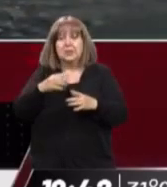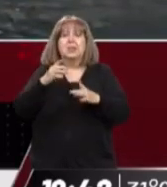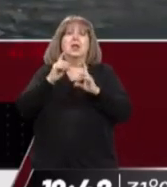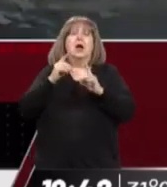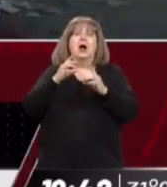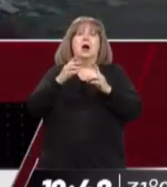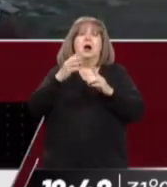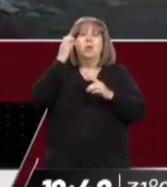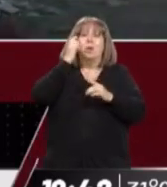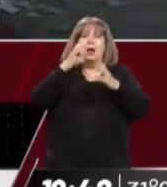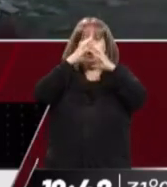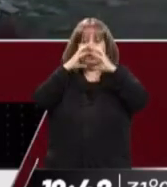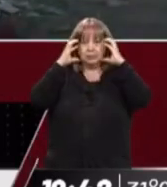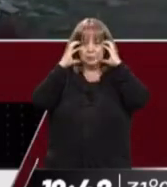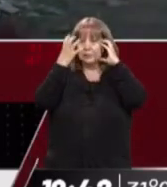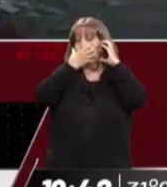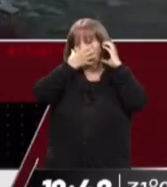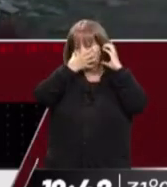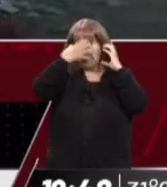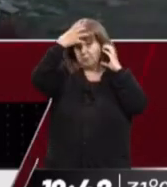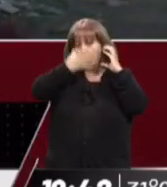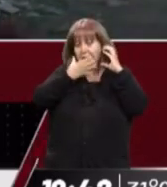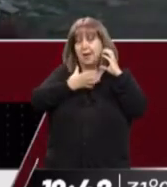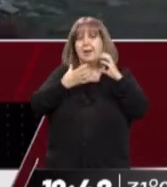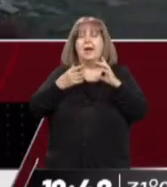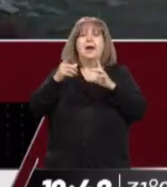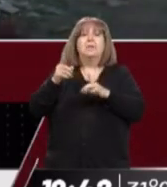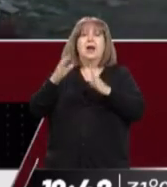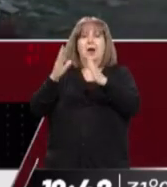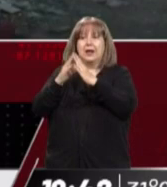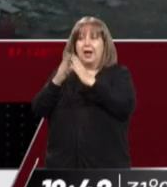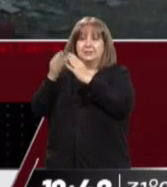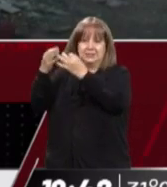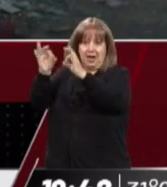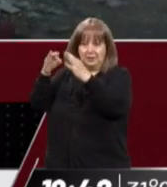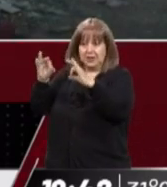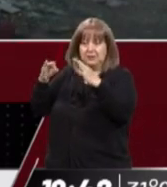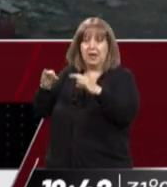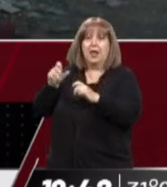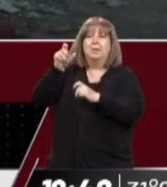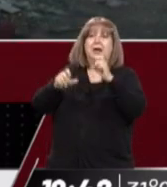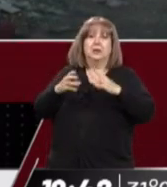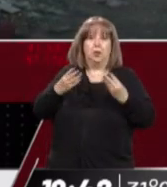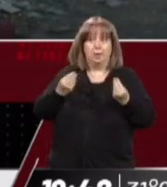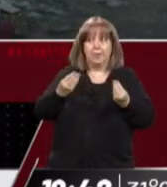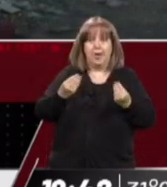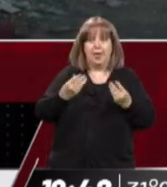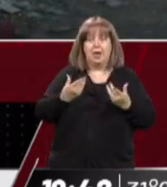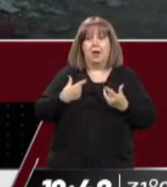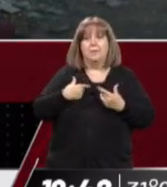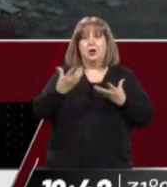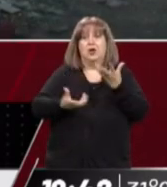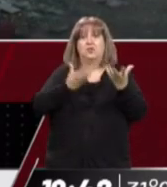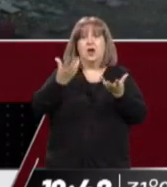máscaras oxígeno también y lo más importante es que no hay aún viviendas afectadas pero la gente realmente tiene mucho miedo porque las